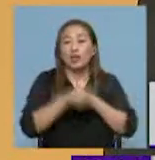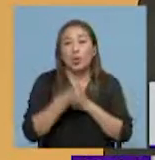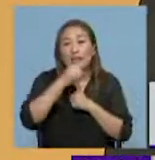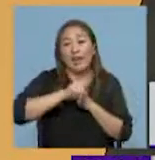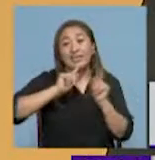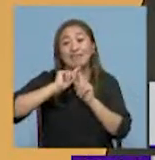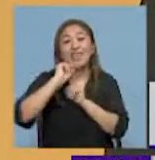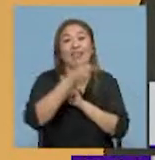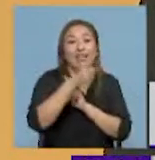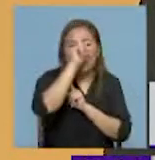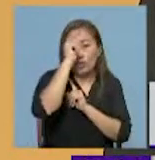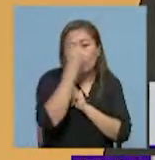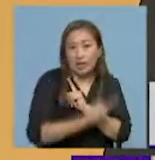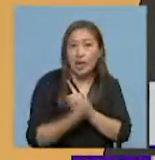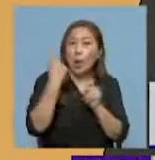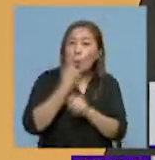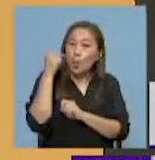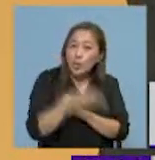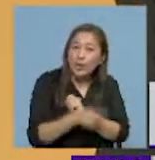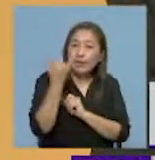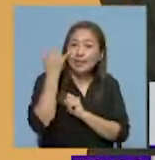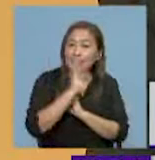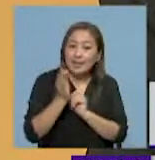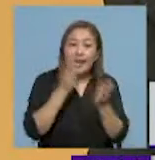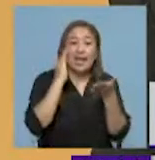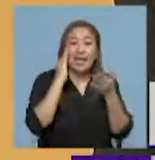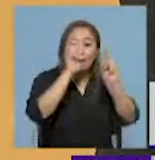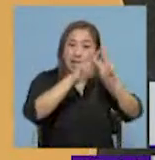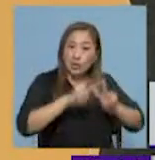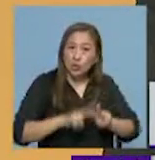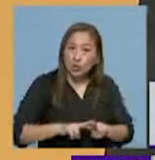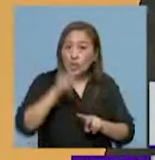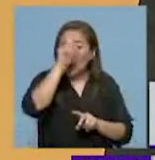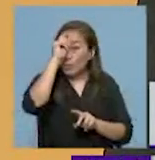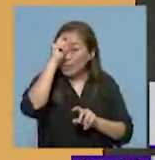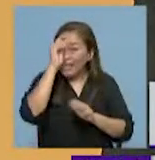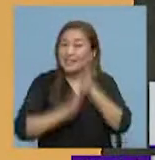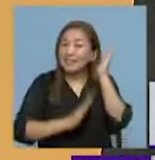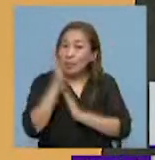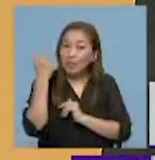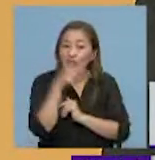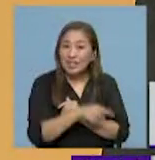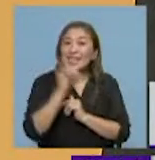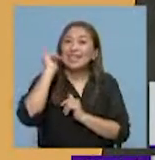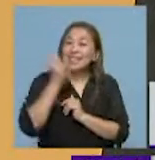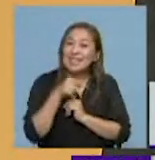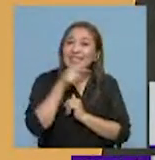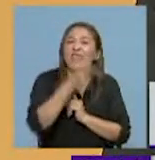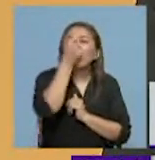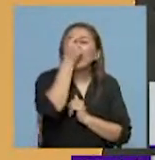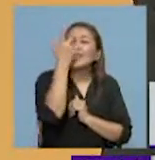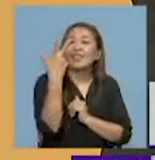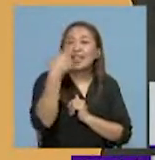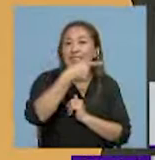deriva el hospital una vez que se hacen los estudios dentro del hospital de san pedros se comprueba que un embarazo de 23